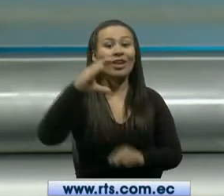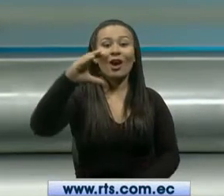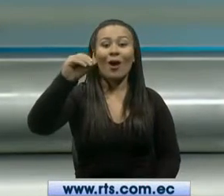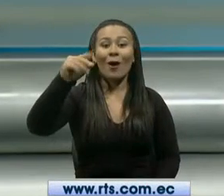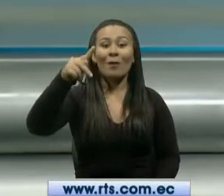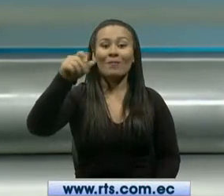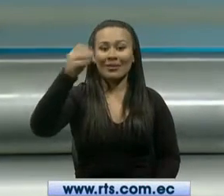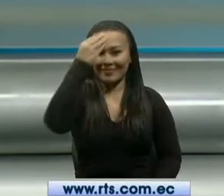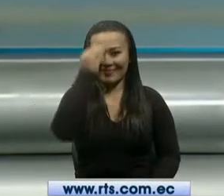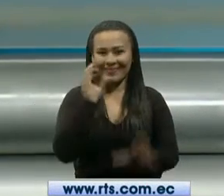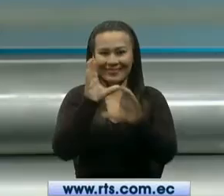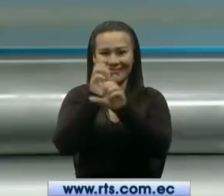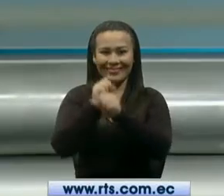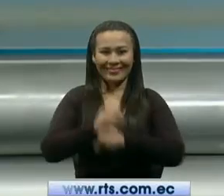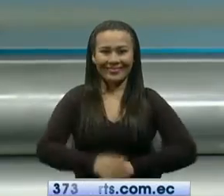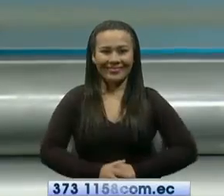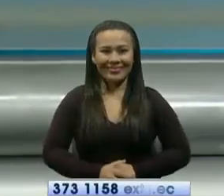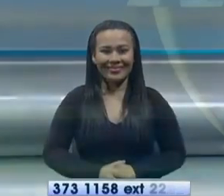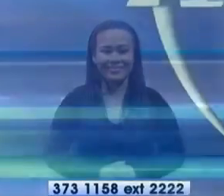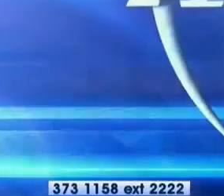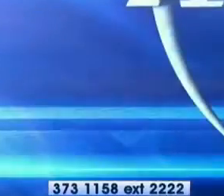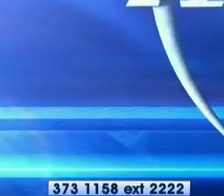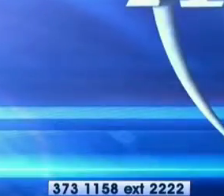Copa. Buenas noches.